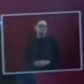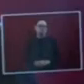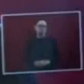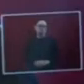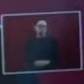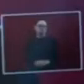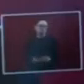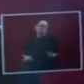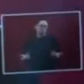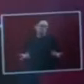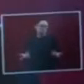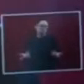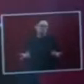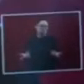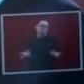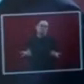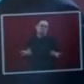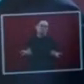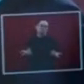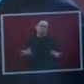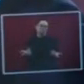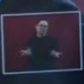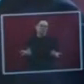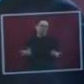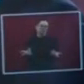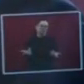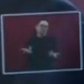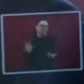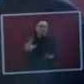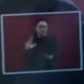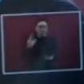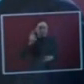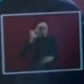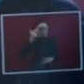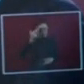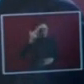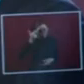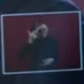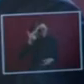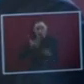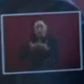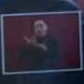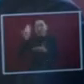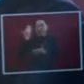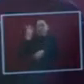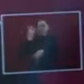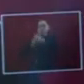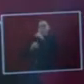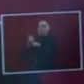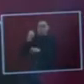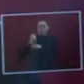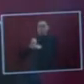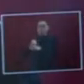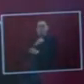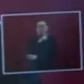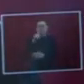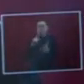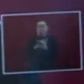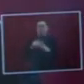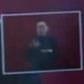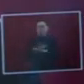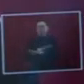¿Qué tal? Soy Roberto Díaz Guerrero, desde la redacción de Claro y Directo MX.com y esto es Descifrando la Mañanera. En la